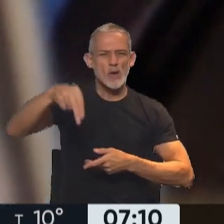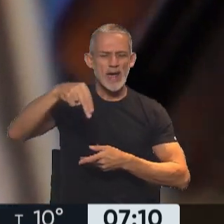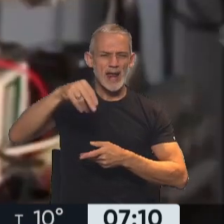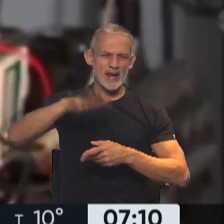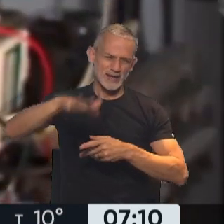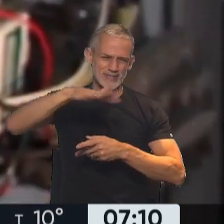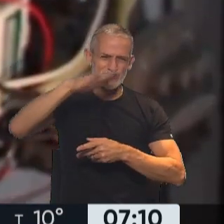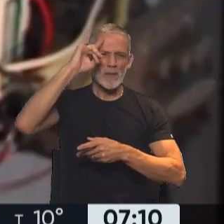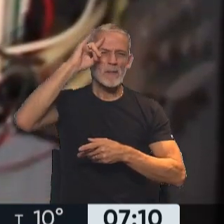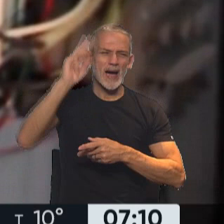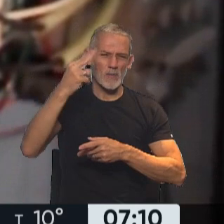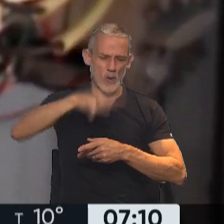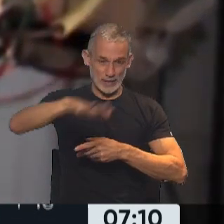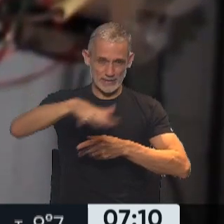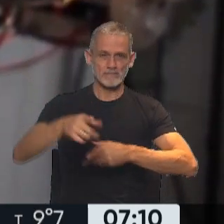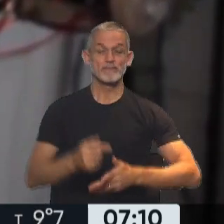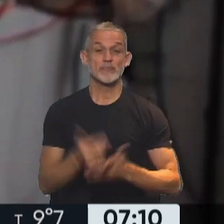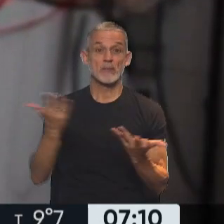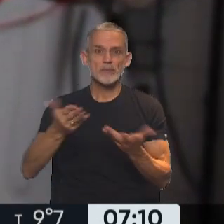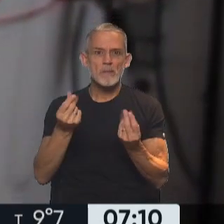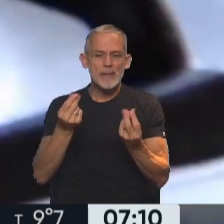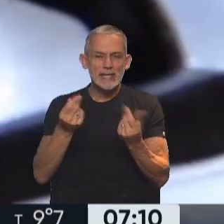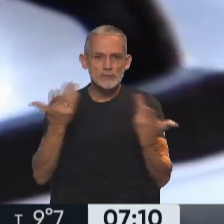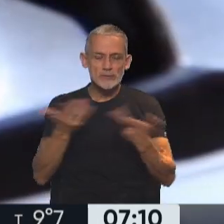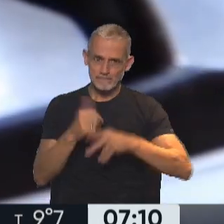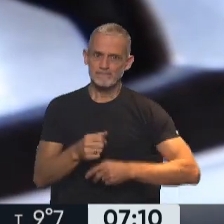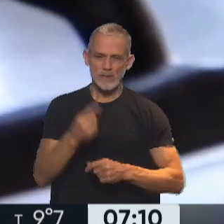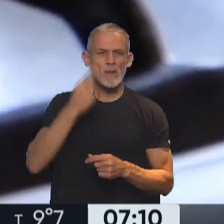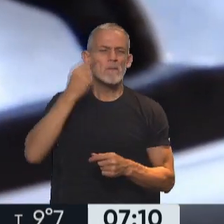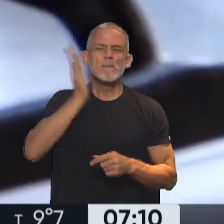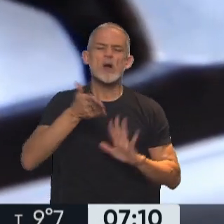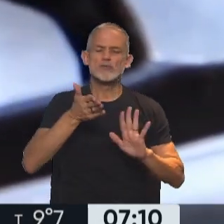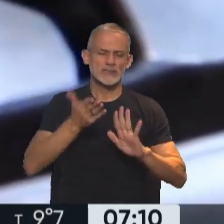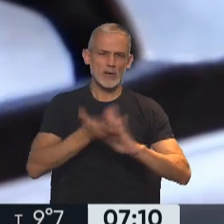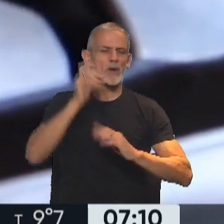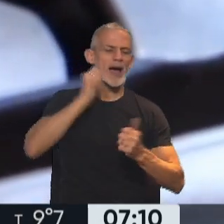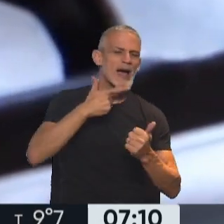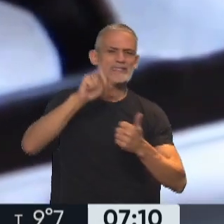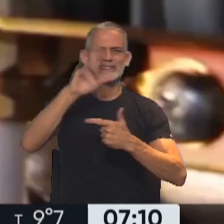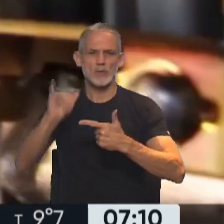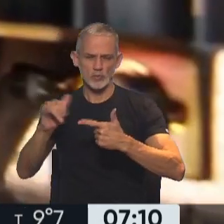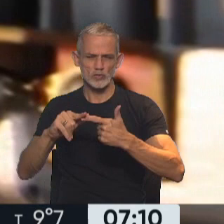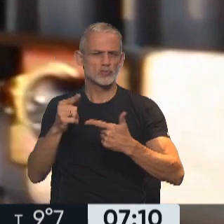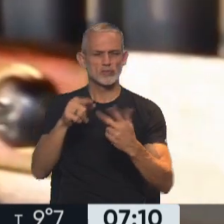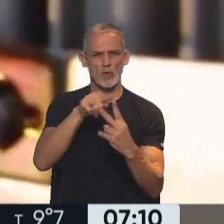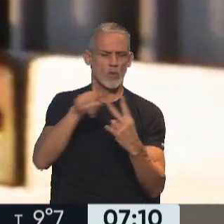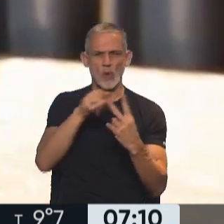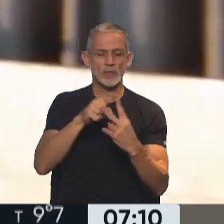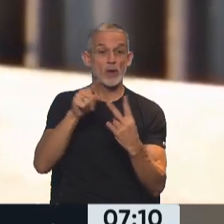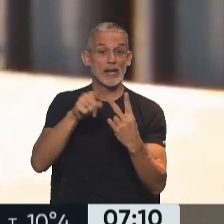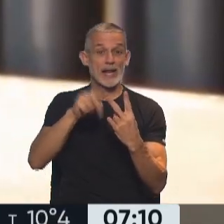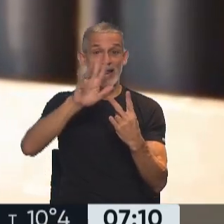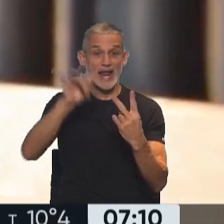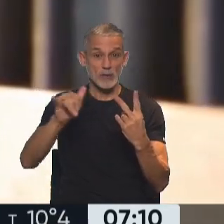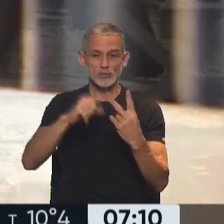nos afecta a todos tiene que ver en materia tarifaria. Flor, hablemos de porcentajes. ¿Cuánto aumenta gas y luz? Sí, ¿cuánto va a aumentar la luz? A partir